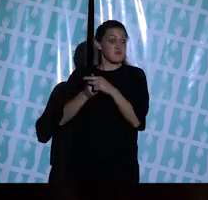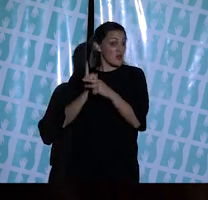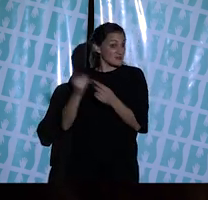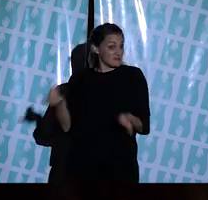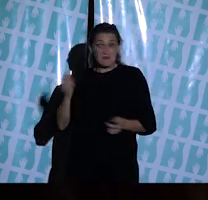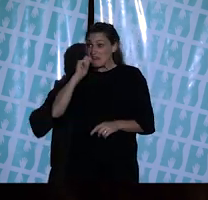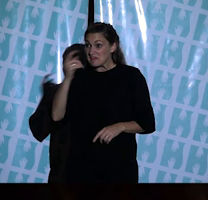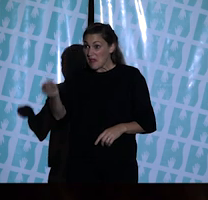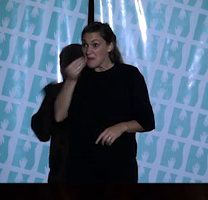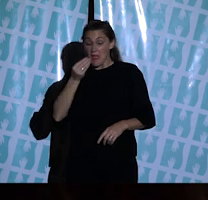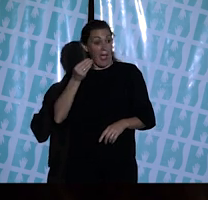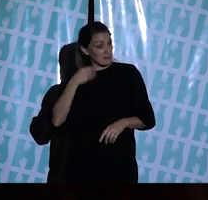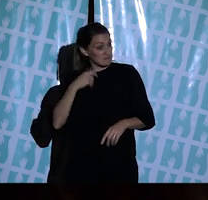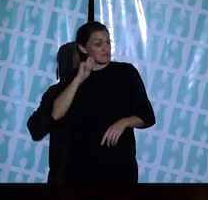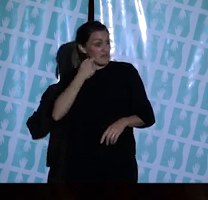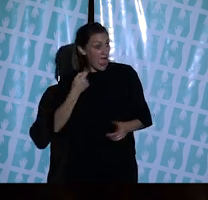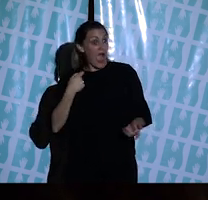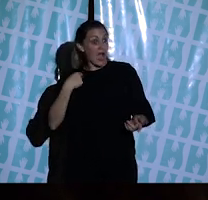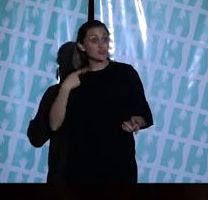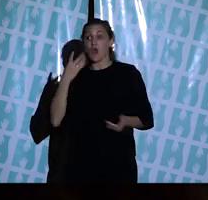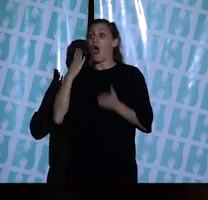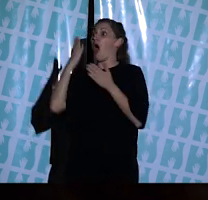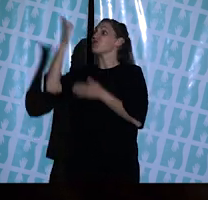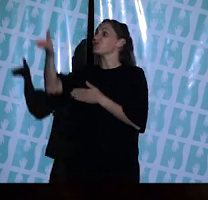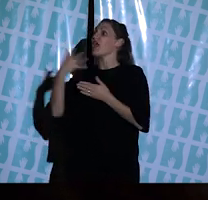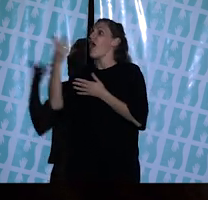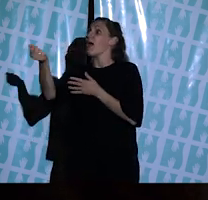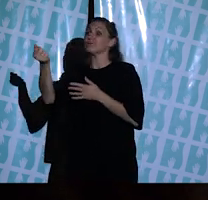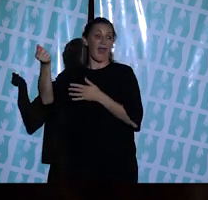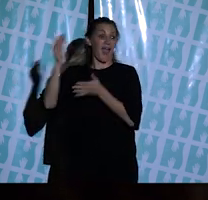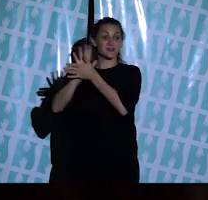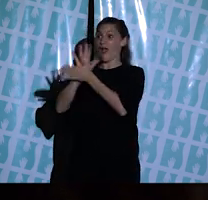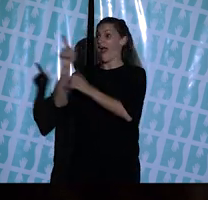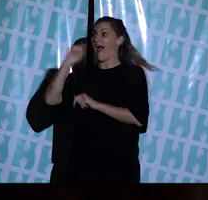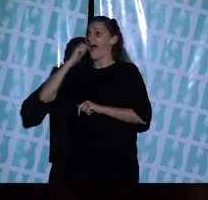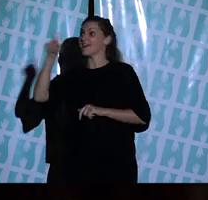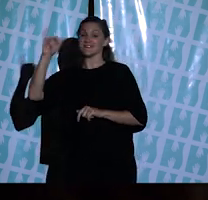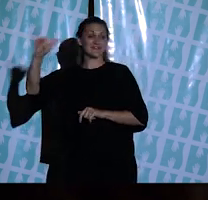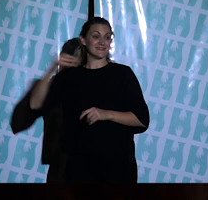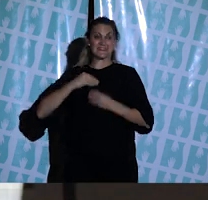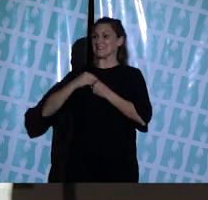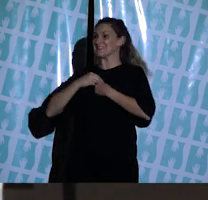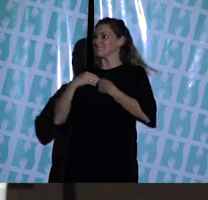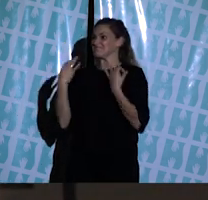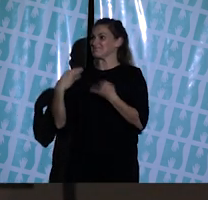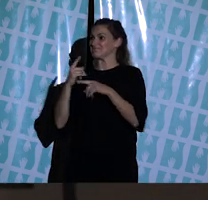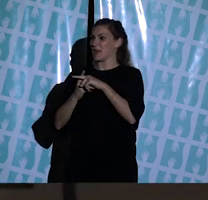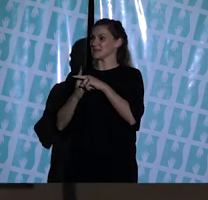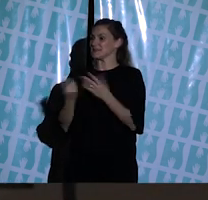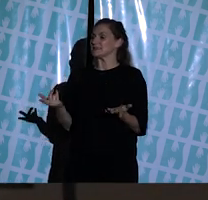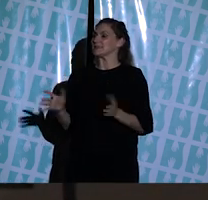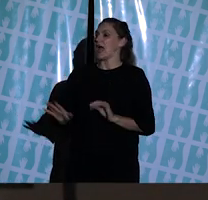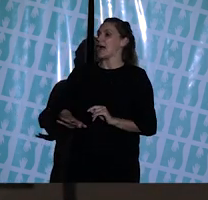¡Qué rico! Fui a tal lugar, lo compré, ¡qué rico! Me siento bien. Pero tenía